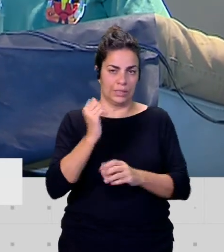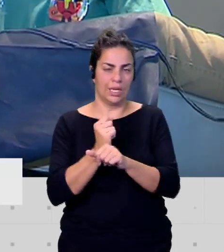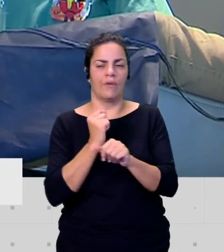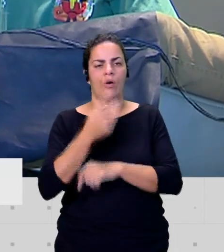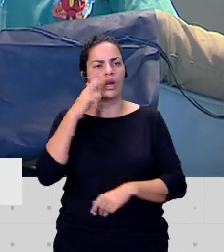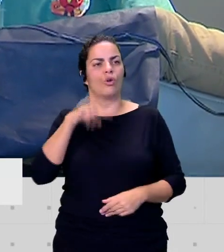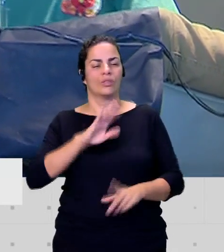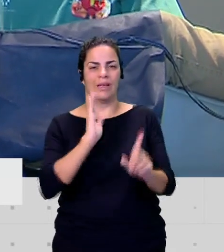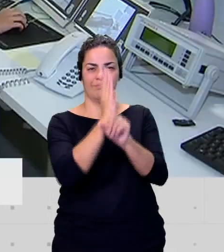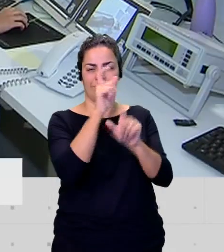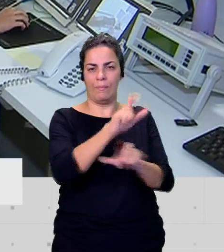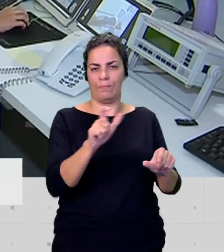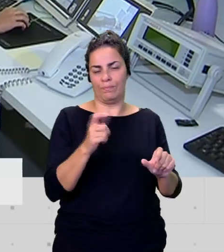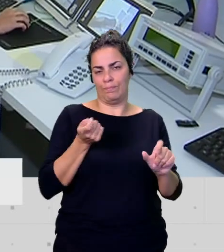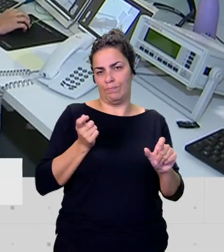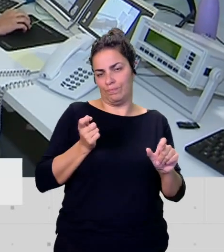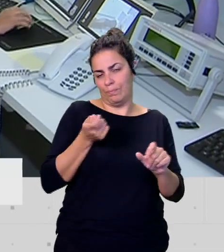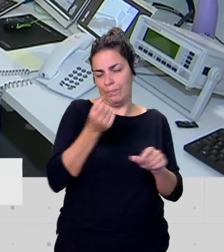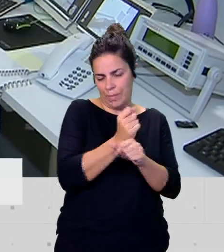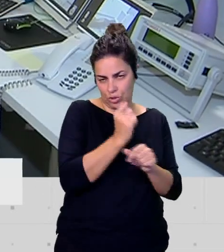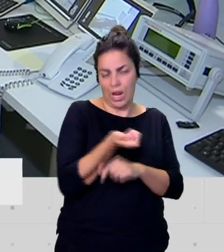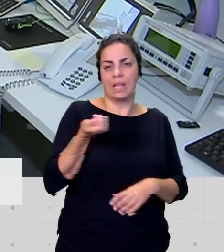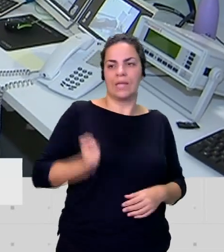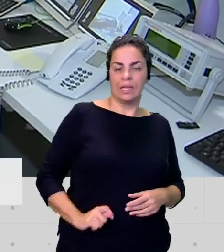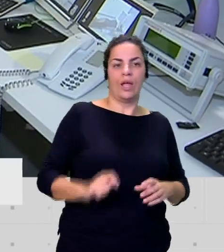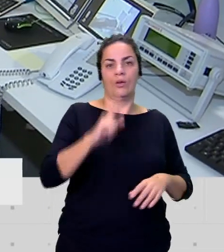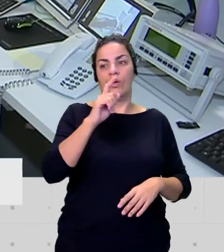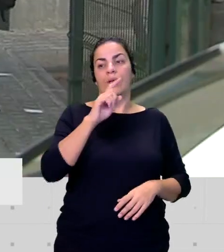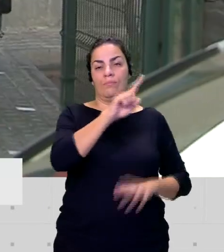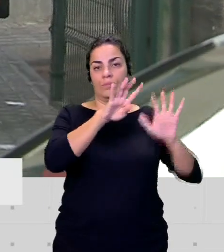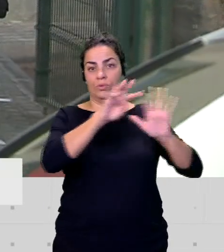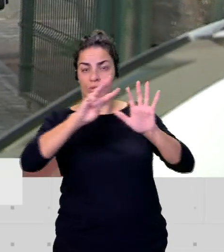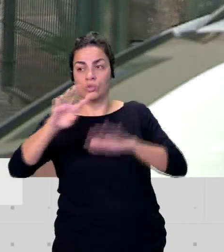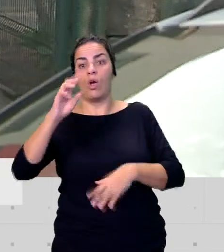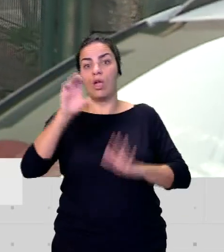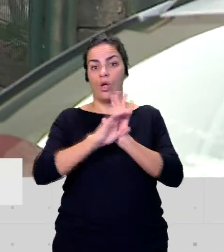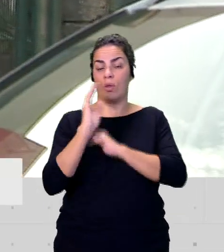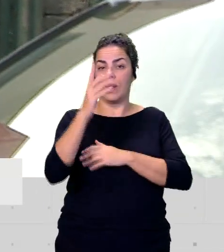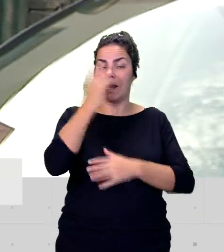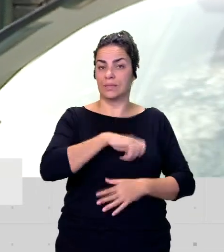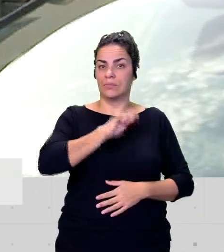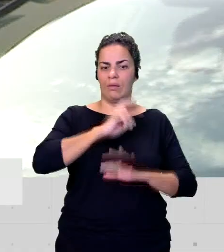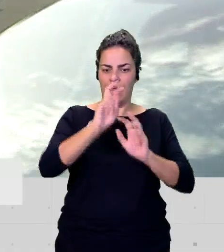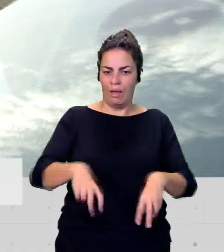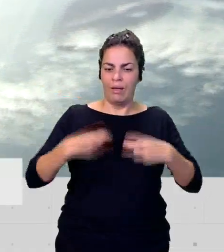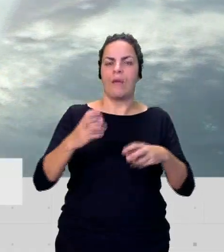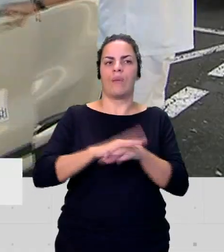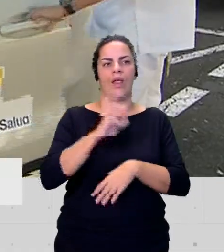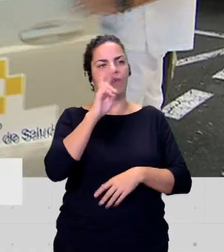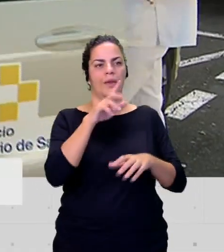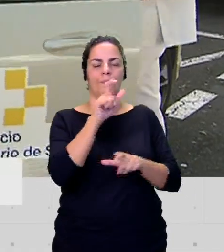personal sanitario en 1998 y el Código Penal en España se reformó para considerar además al personal